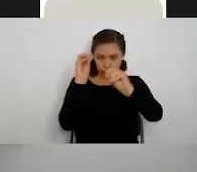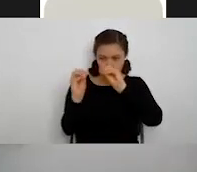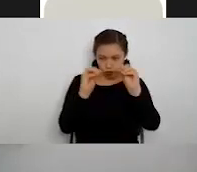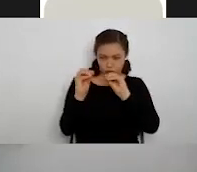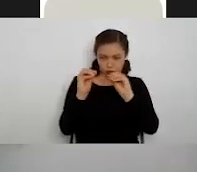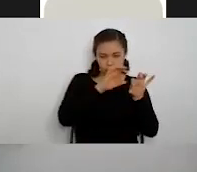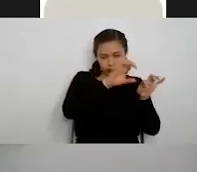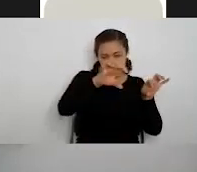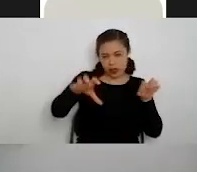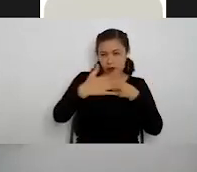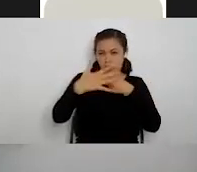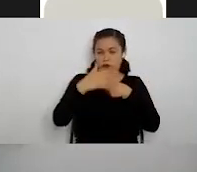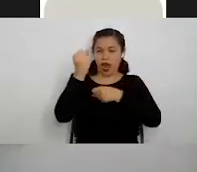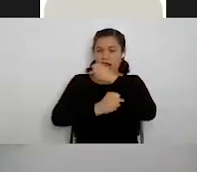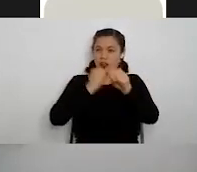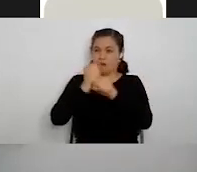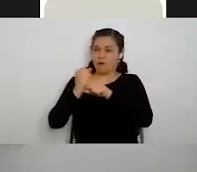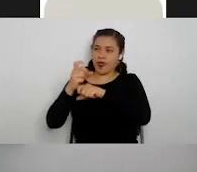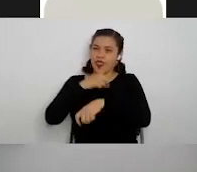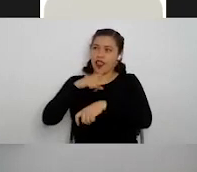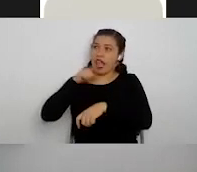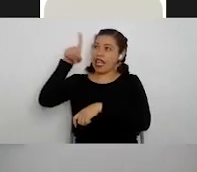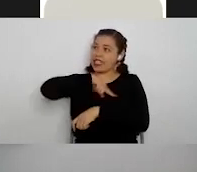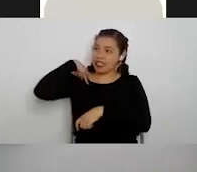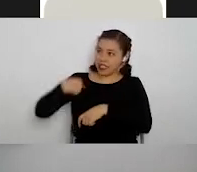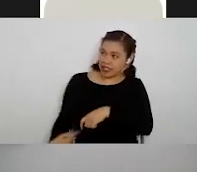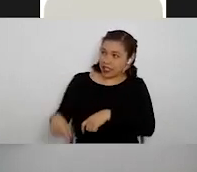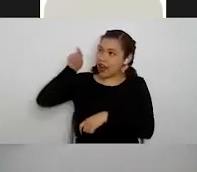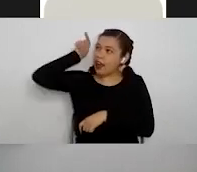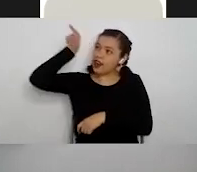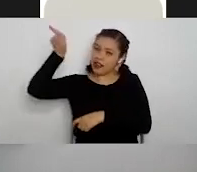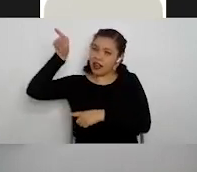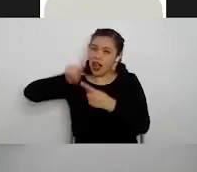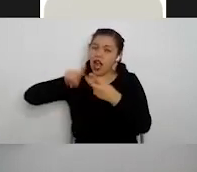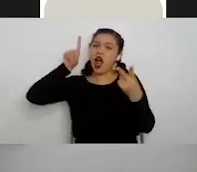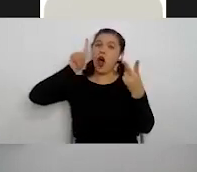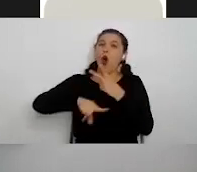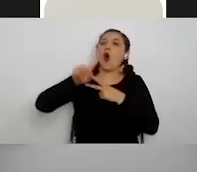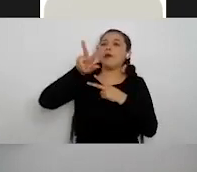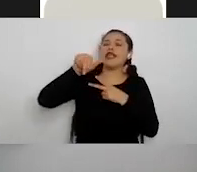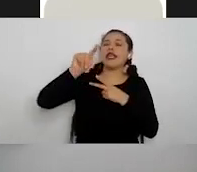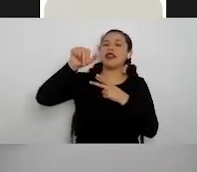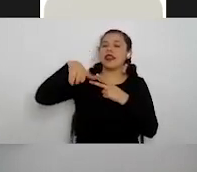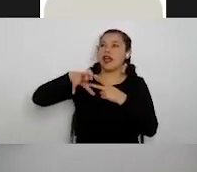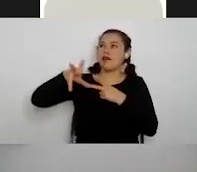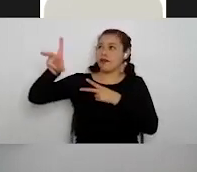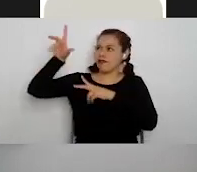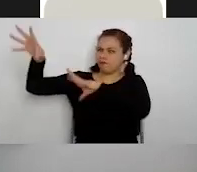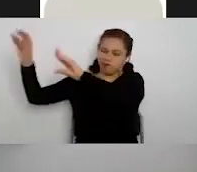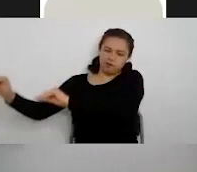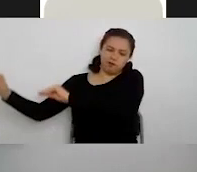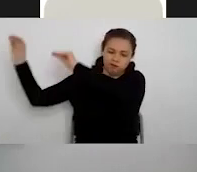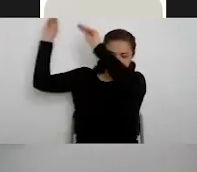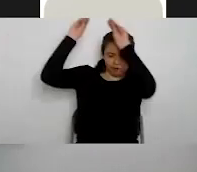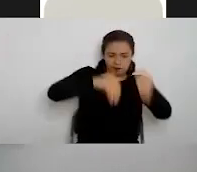los siguientes años que están en China o están en Vietnam y traerlos a Estados Unidos o